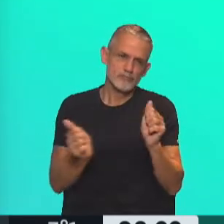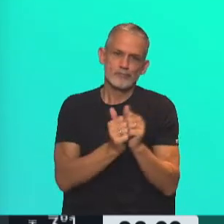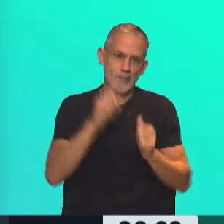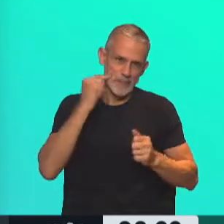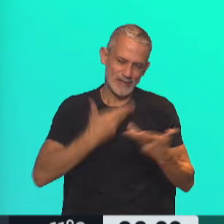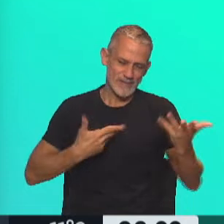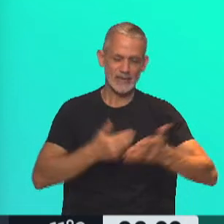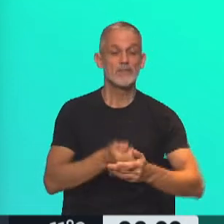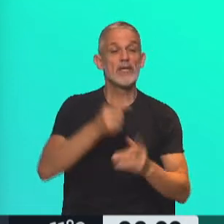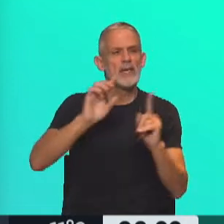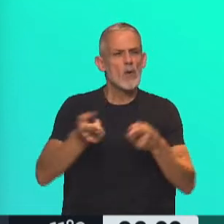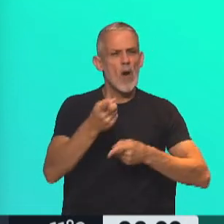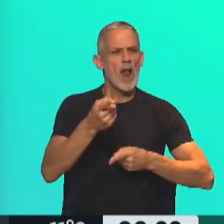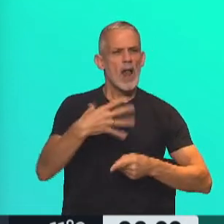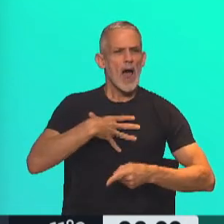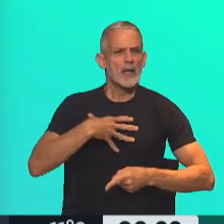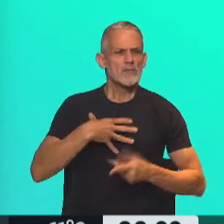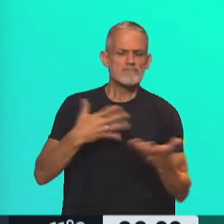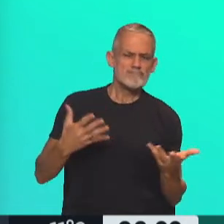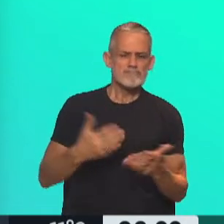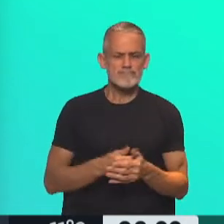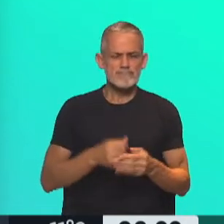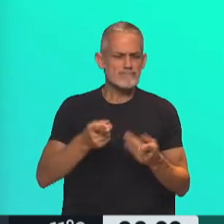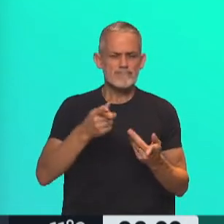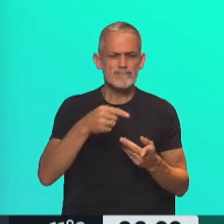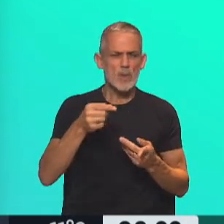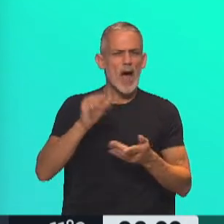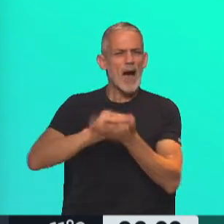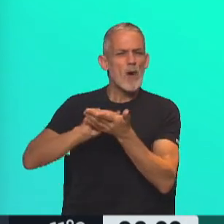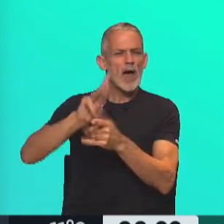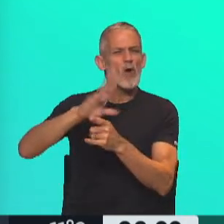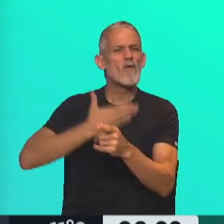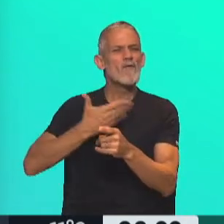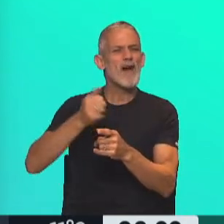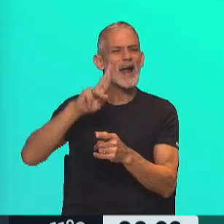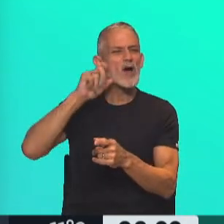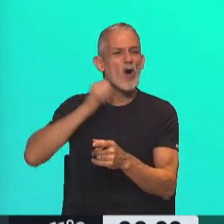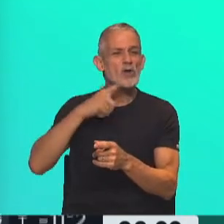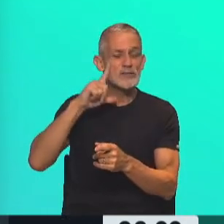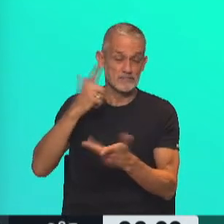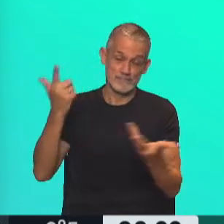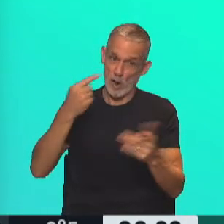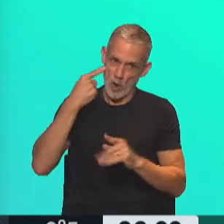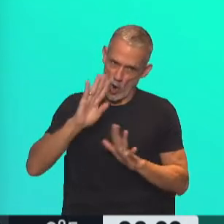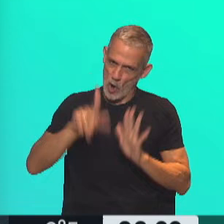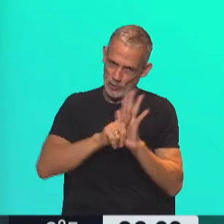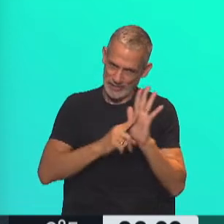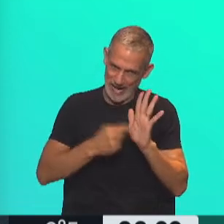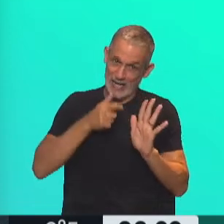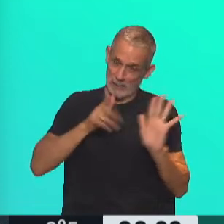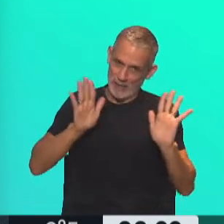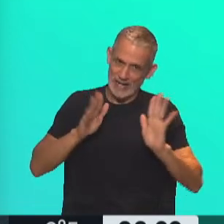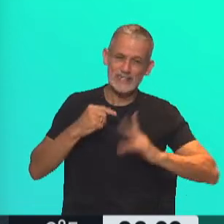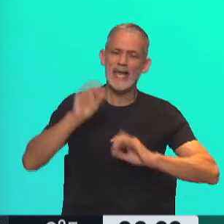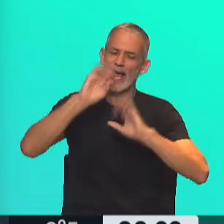de la Nación. Sin embargo, su aptitud fue cuestionada por el abogado Alejandro Fargosi, quien con un claro desconocimiento de la ley vigente,